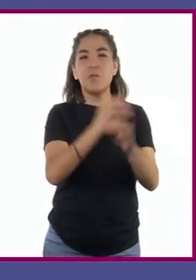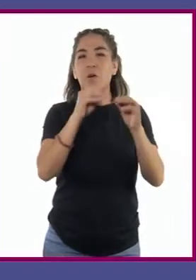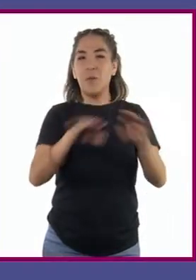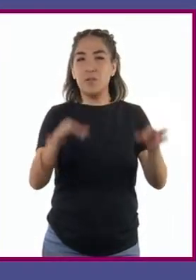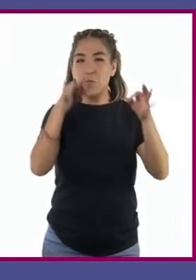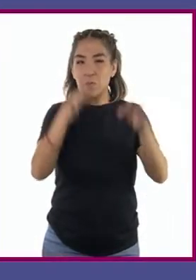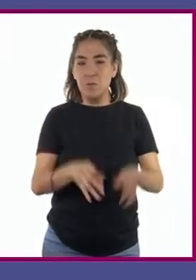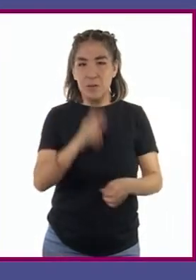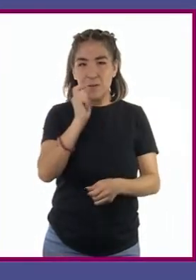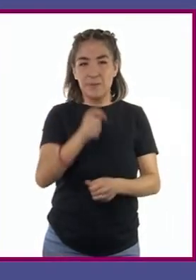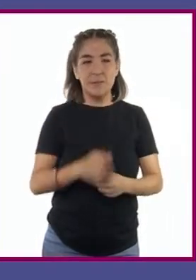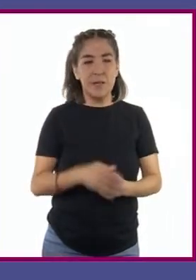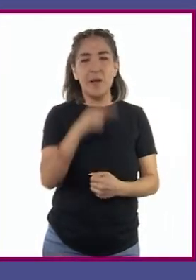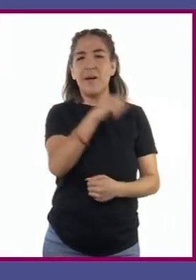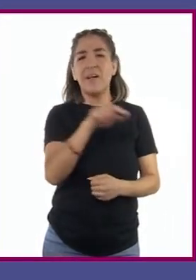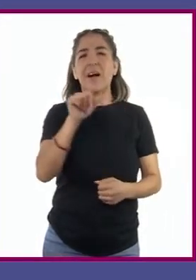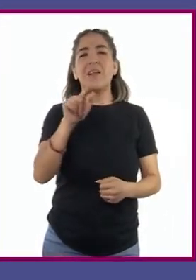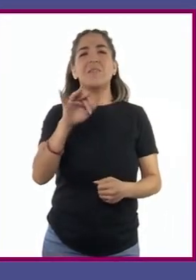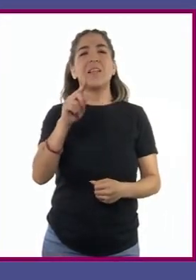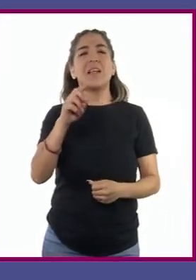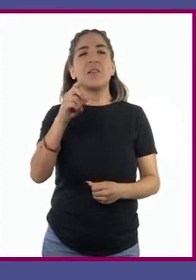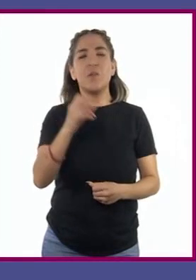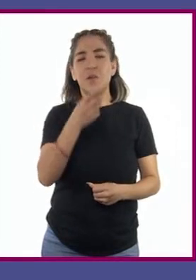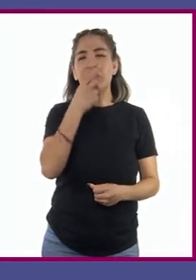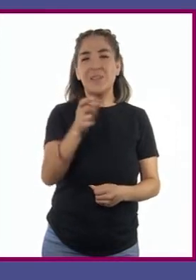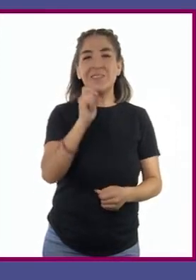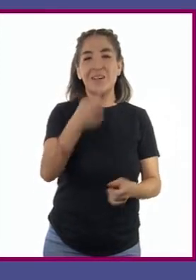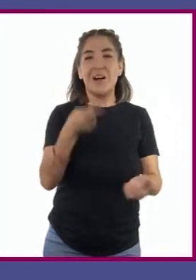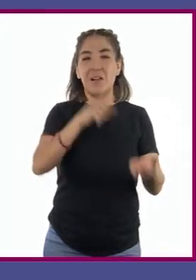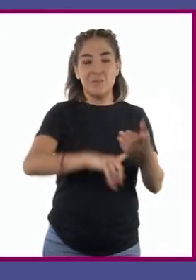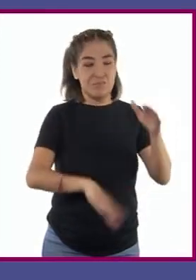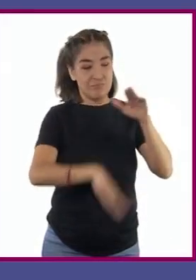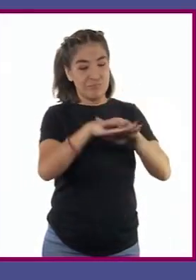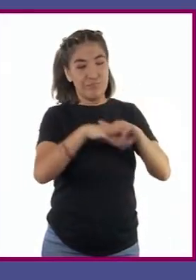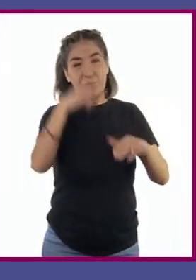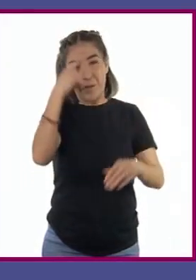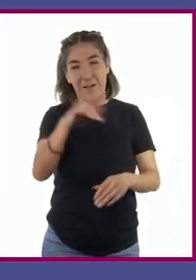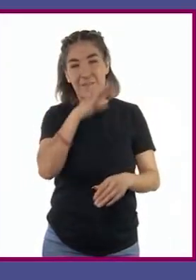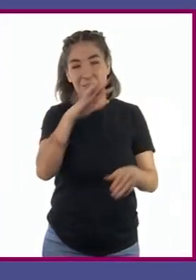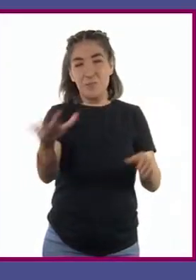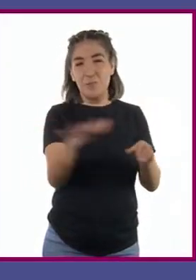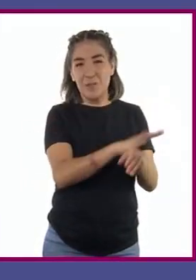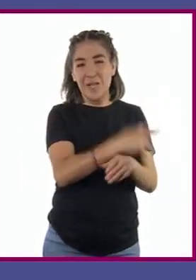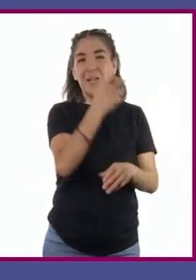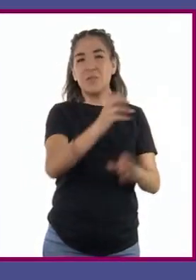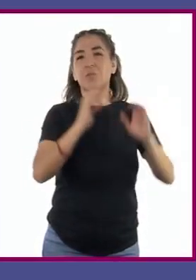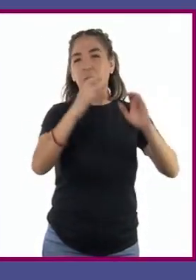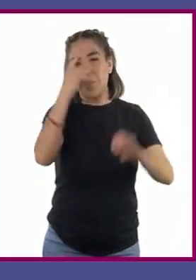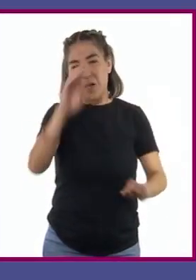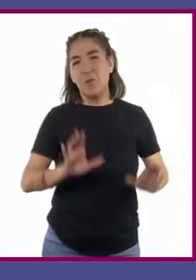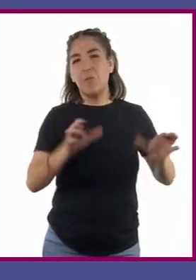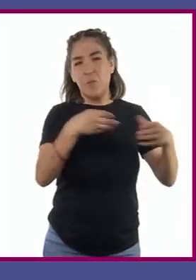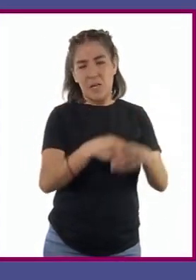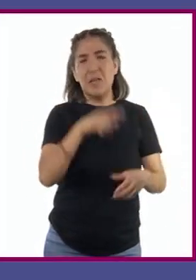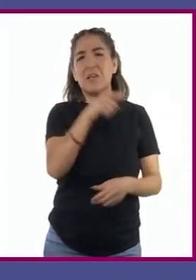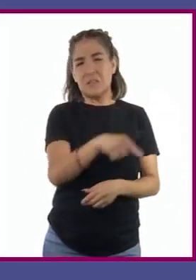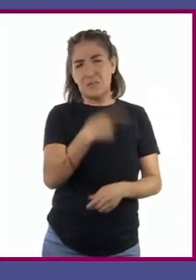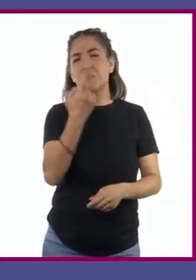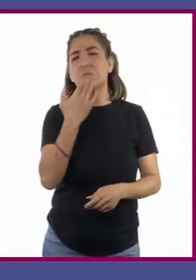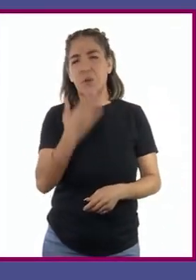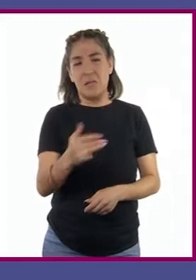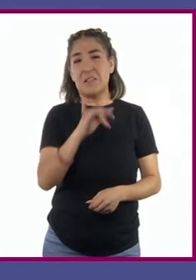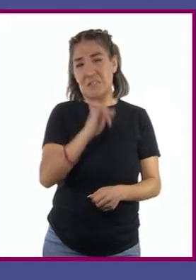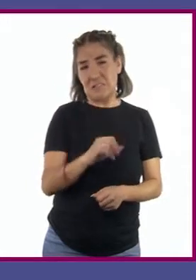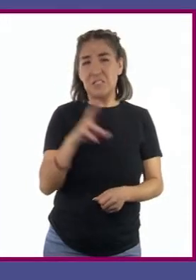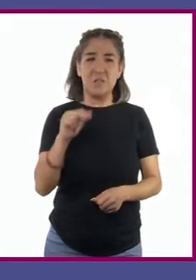tenemos: Alfredo dice que tener un relleno sanitario es bueno para la comunidad. ¿También los rellenos sanitarios son buenos o no?